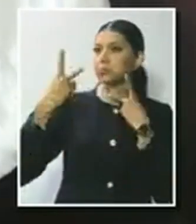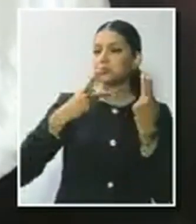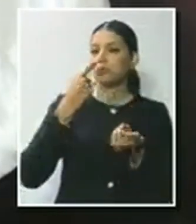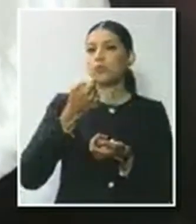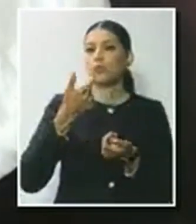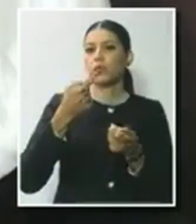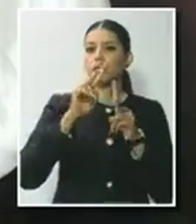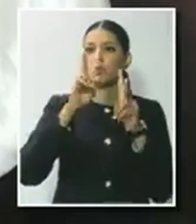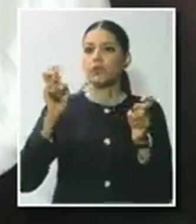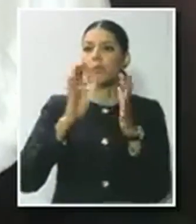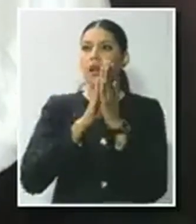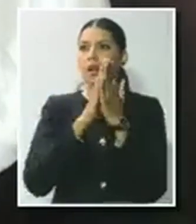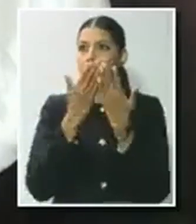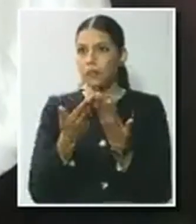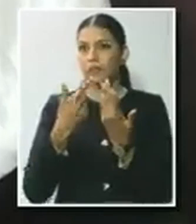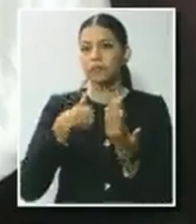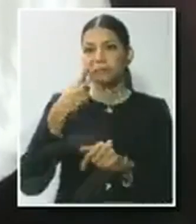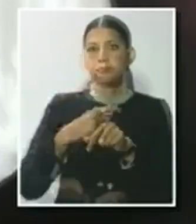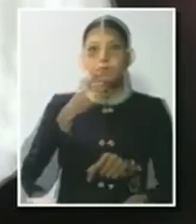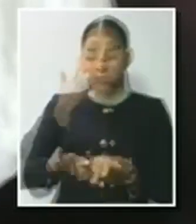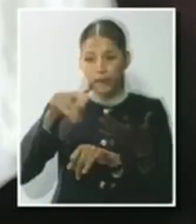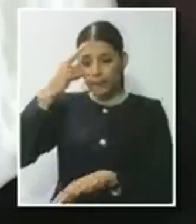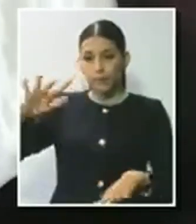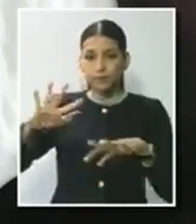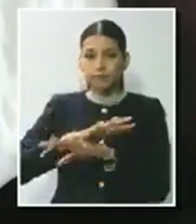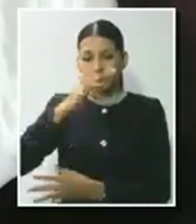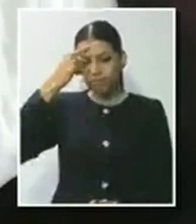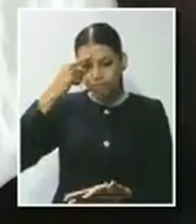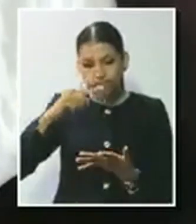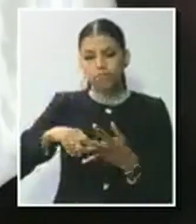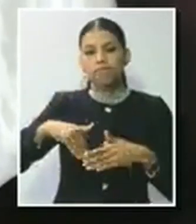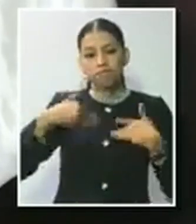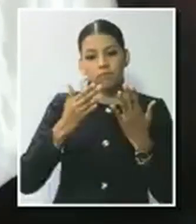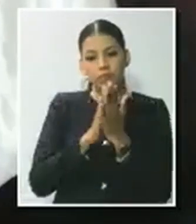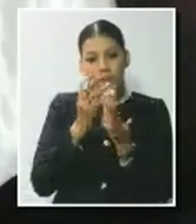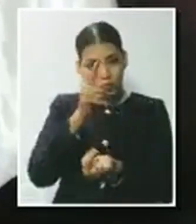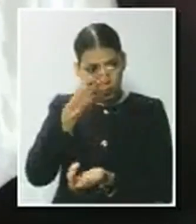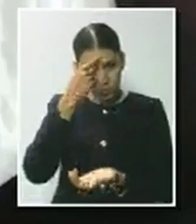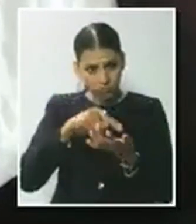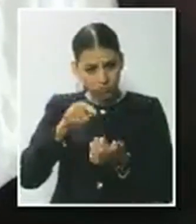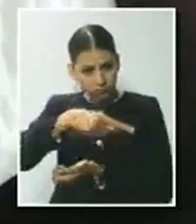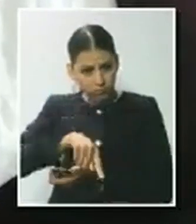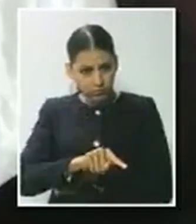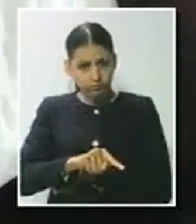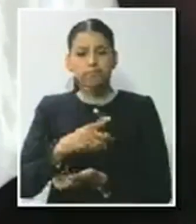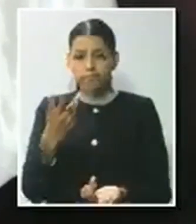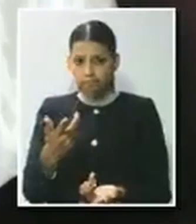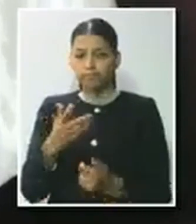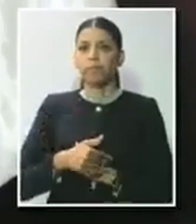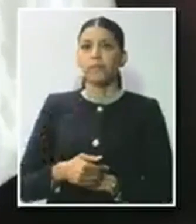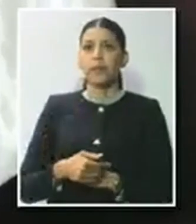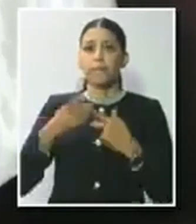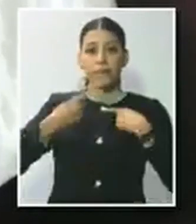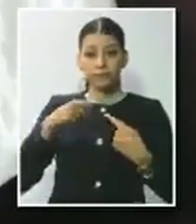educación en el país, por lo que estigmatizarlos antes de conocerlos fue un acto de ignorancia de los actores políticos y los grupos radicales,